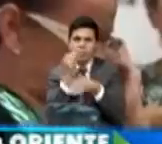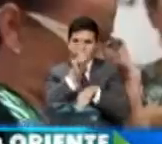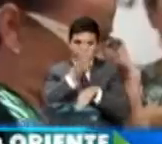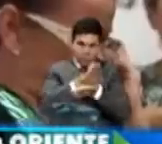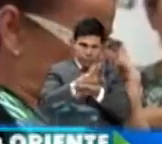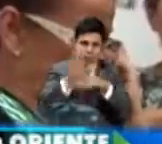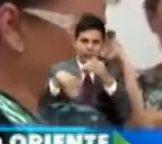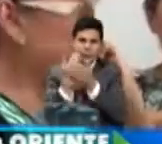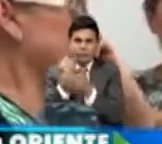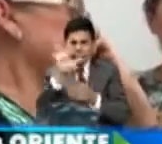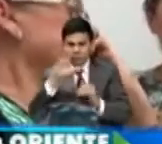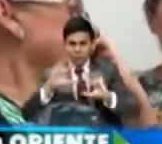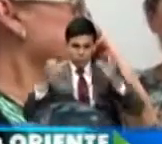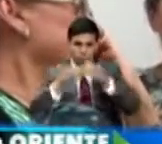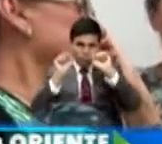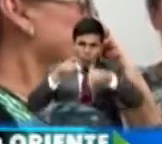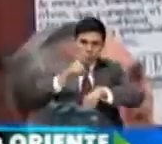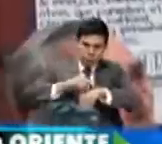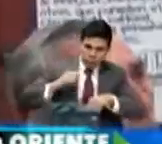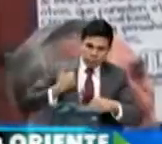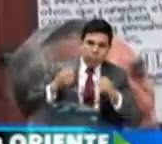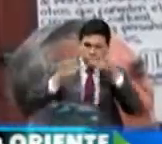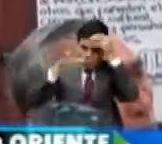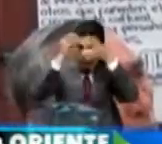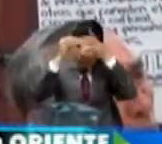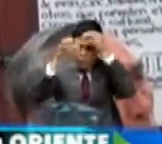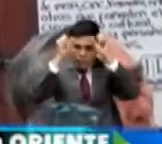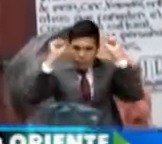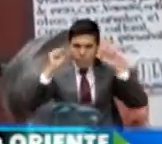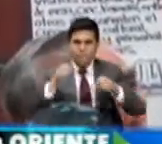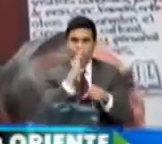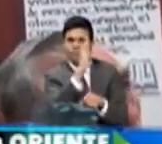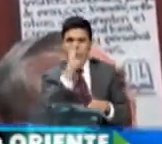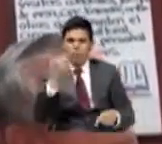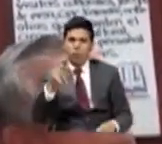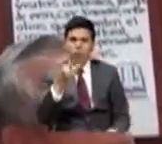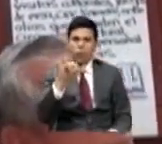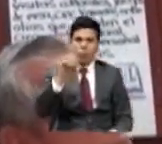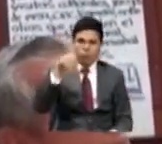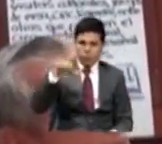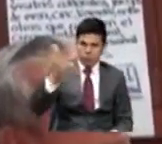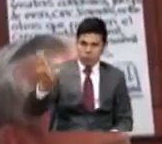tarde, usted está a tiempo de aprender y seguir preparándose en la Biblioteca Pública de Cúcuta.